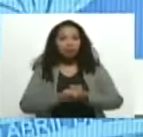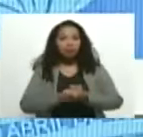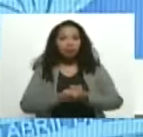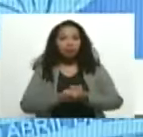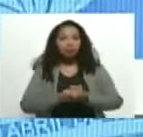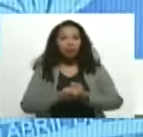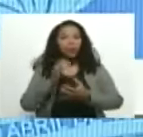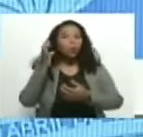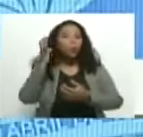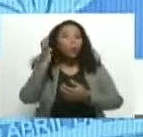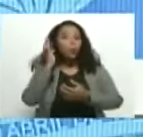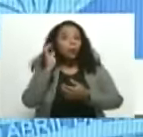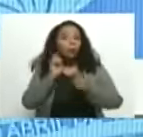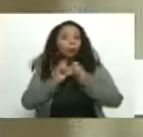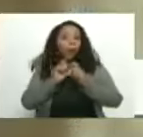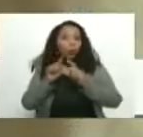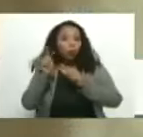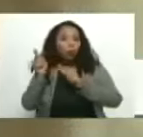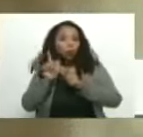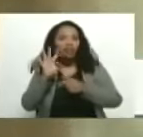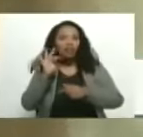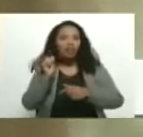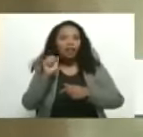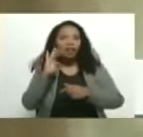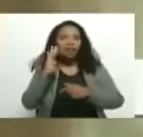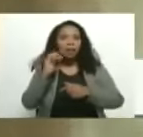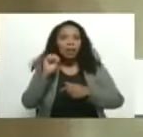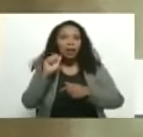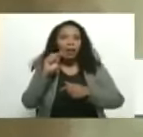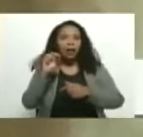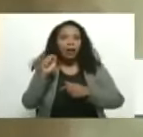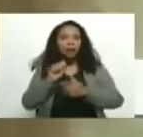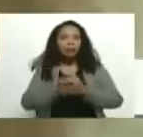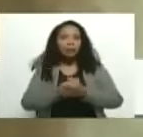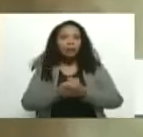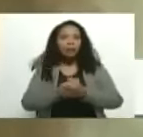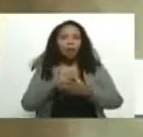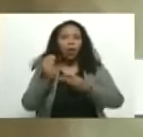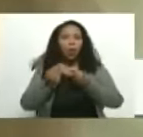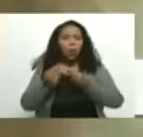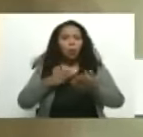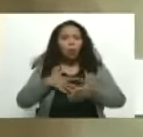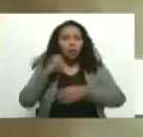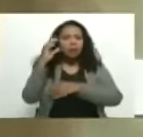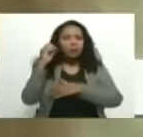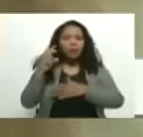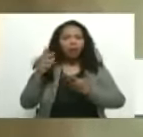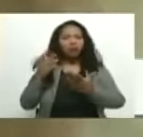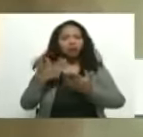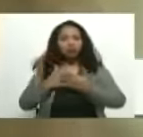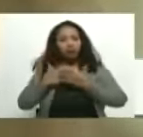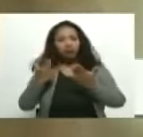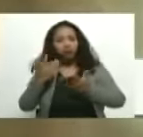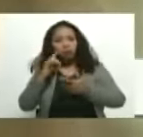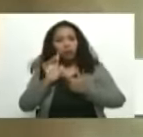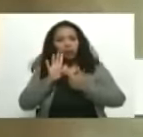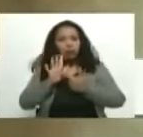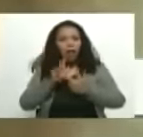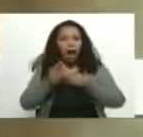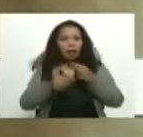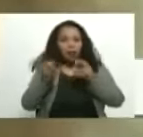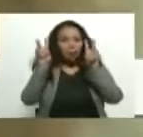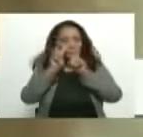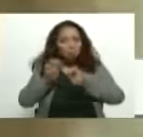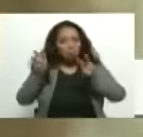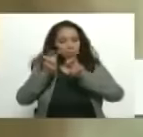Fabiana Márquez. Sí. ¿Cómo podría la Asamblea Nacional colaborar de alguna manera con los entes competentes para llevar adelante la